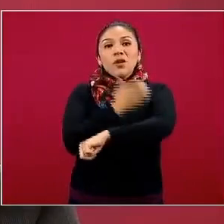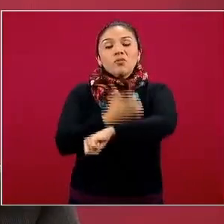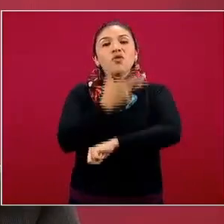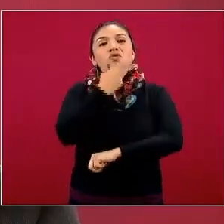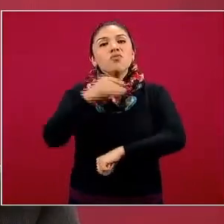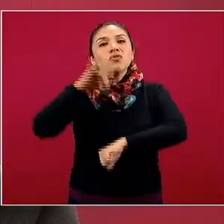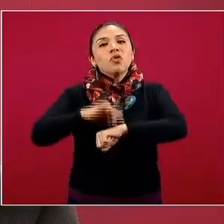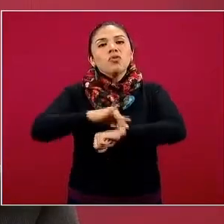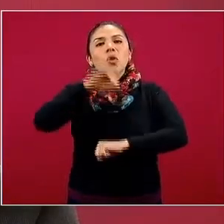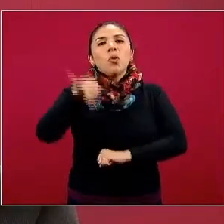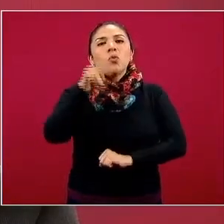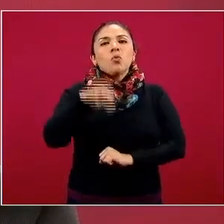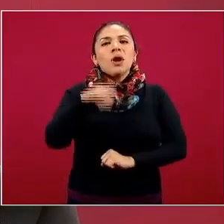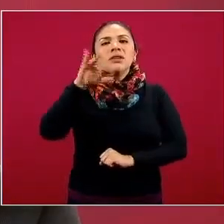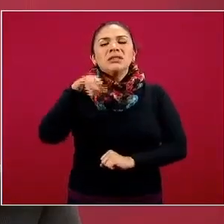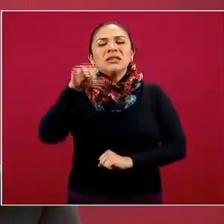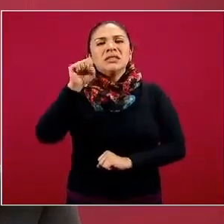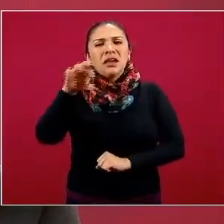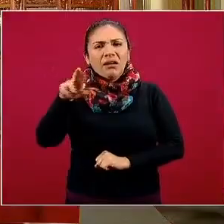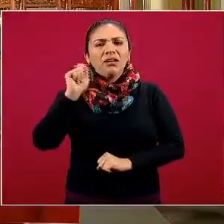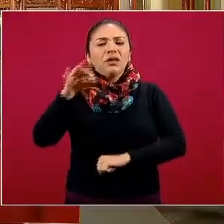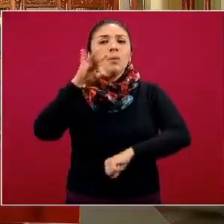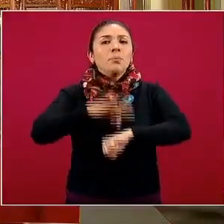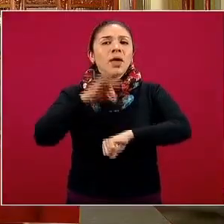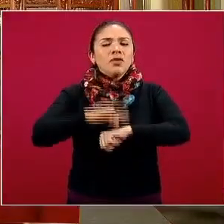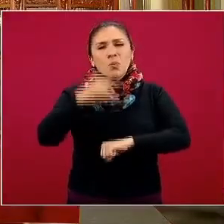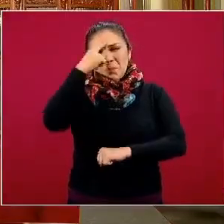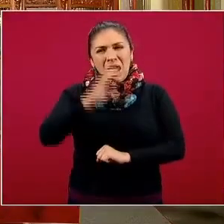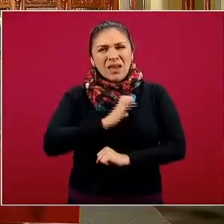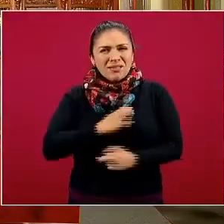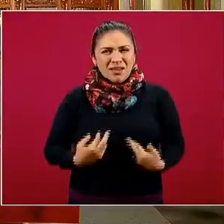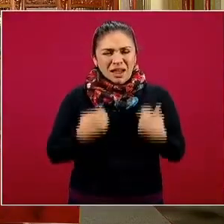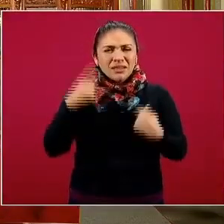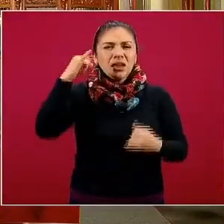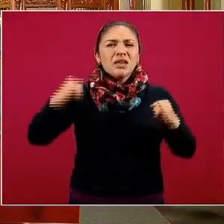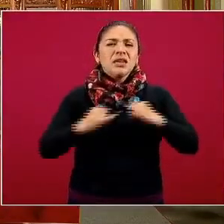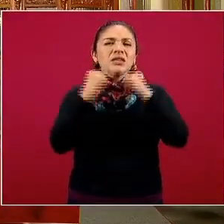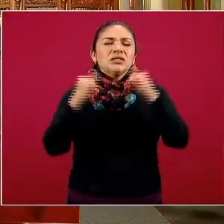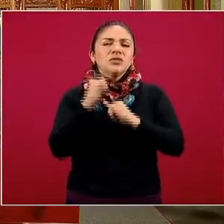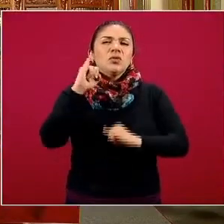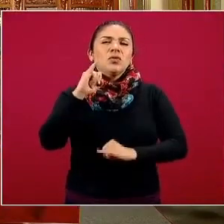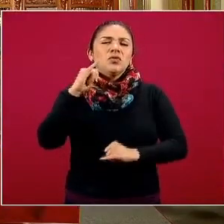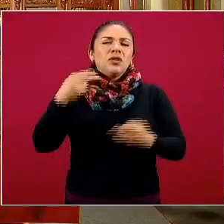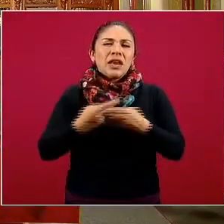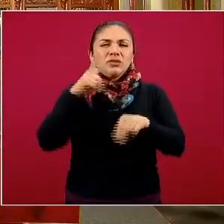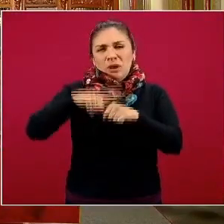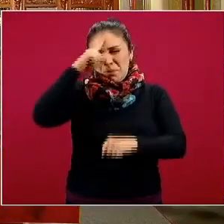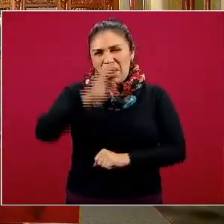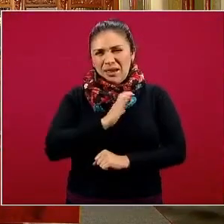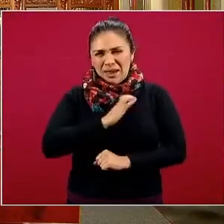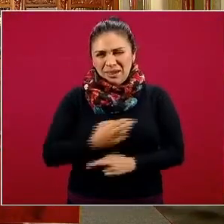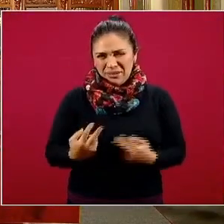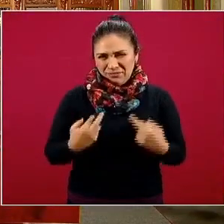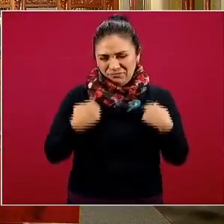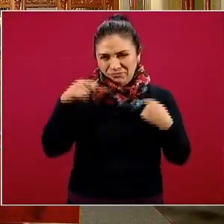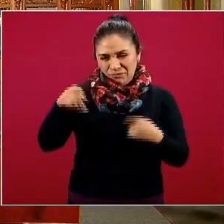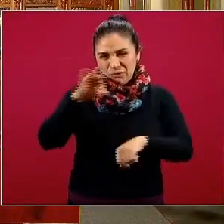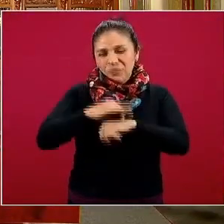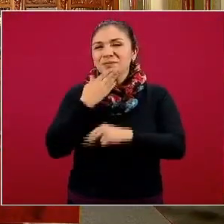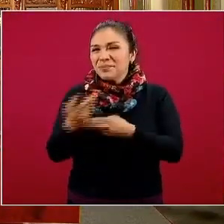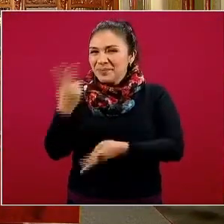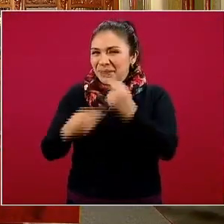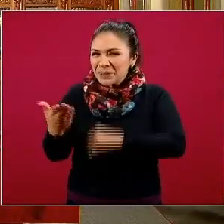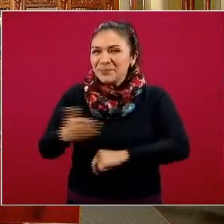el doctor Juan Sincer Sierra, quien es médico oncólogo del Instituto Nacional de Cancerología. Bienvenido, doctor